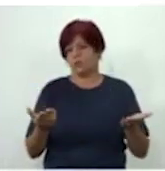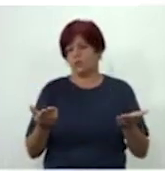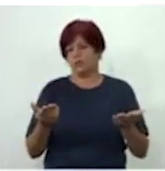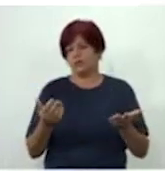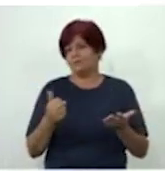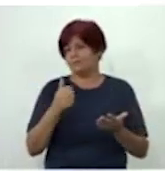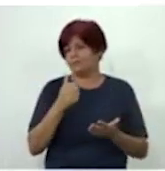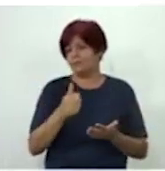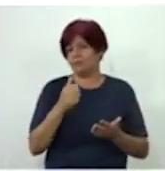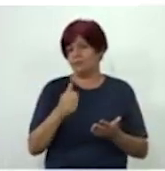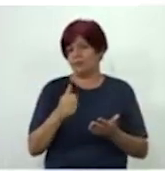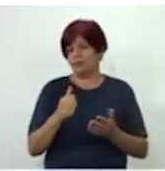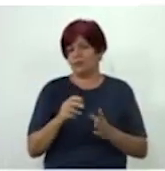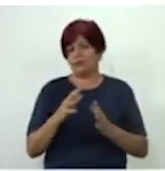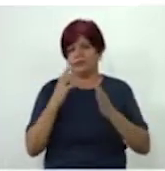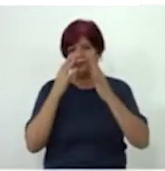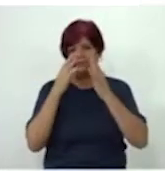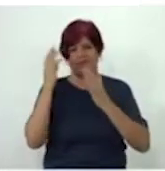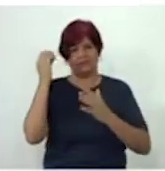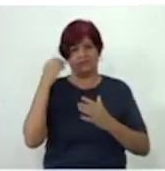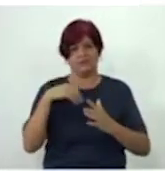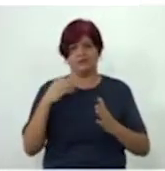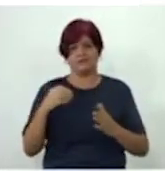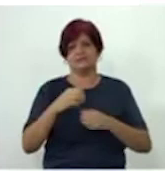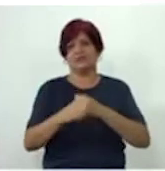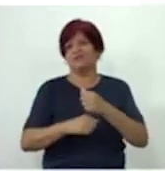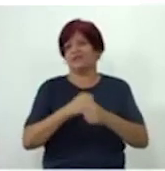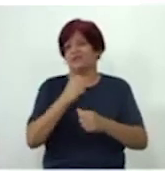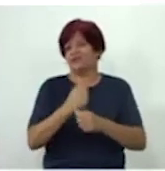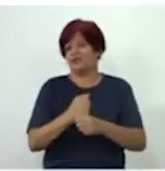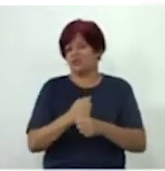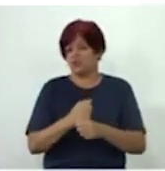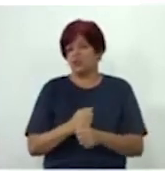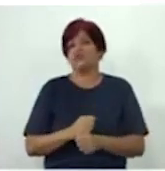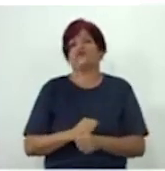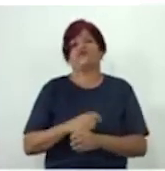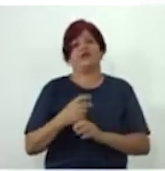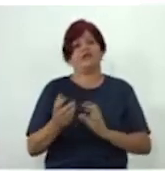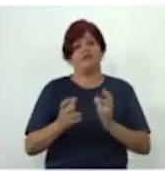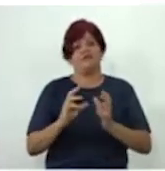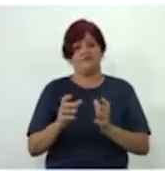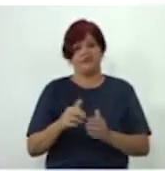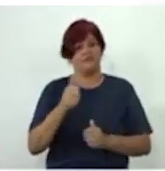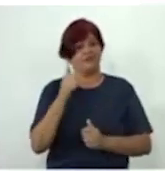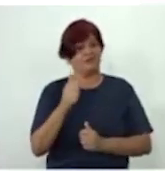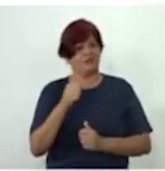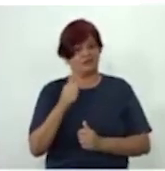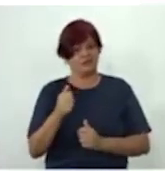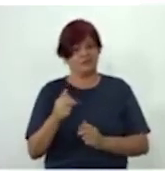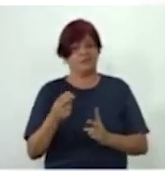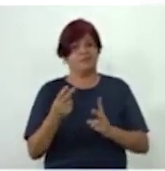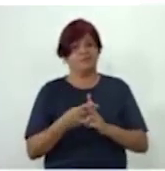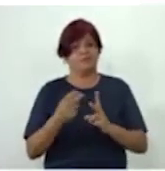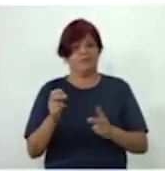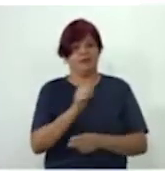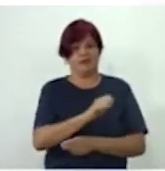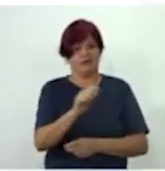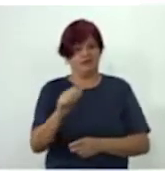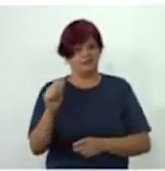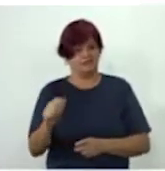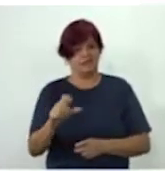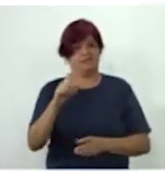a partir de la utilización de métodos adecuados, los que para la enseñanza de las ciencias